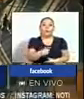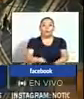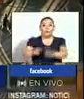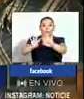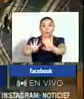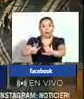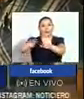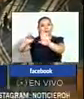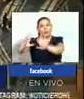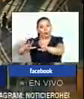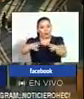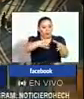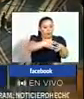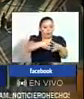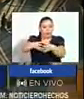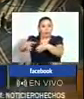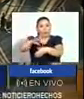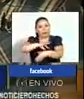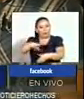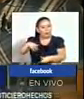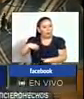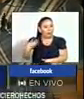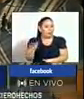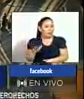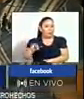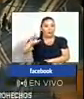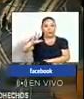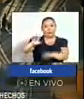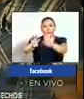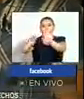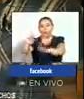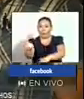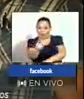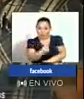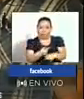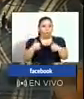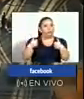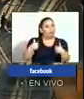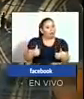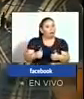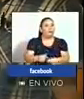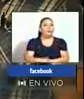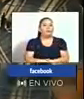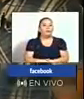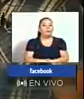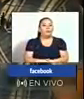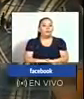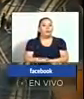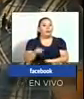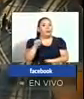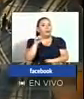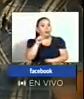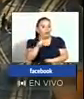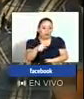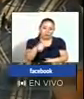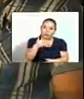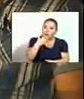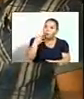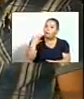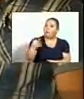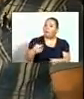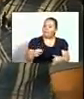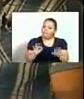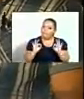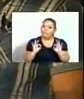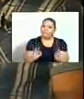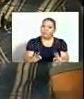familias, alrededor de 392 personas beneficiadas. Entonces, ha generado un impacto, sinceramente, porque